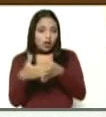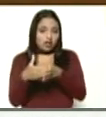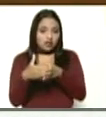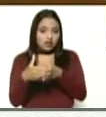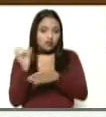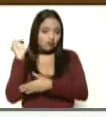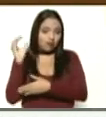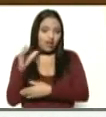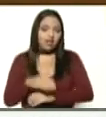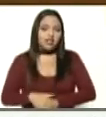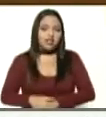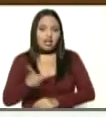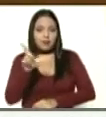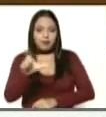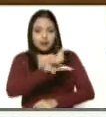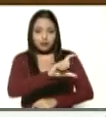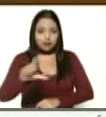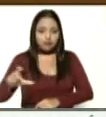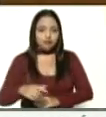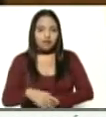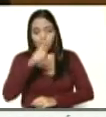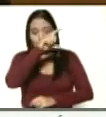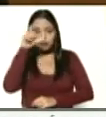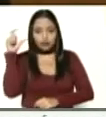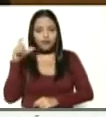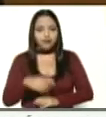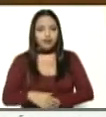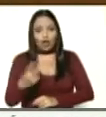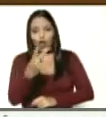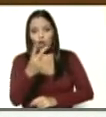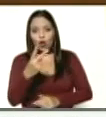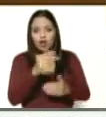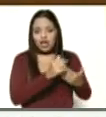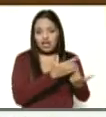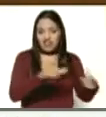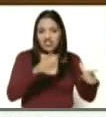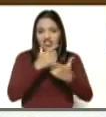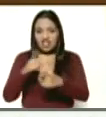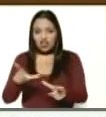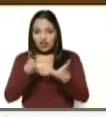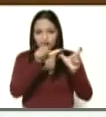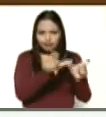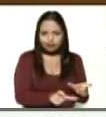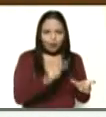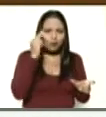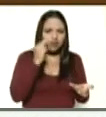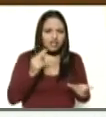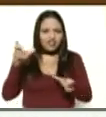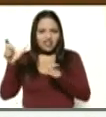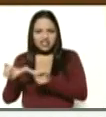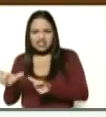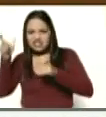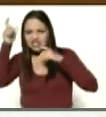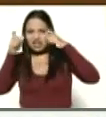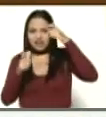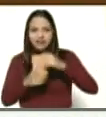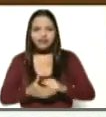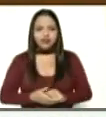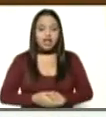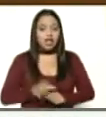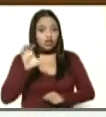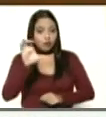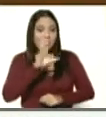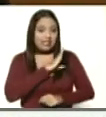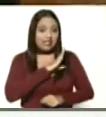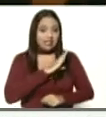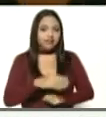mal no recuerdo, nuestros dos libertadores, de un país que tiene, yo estaba ahí mientras escuchaban